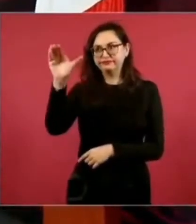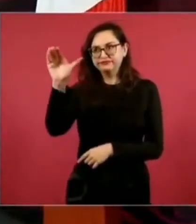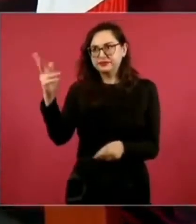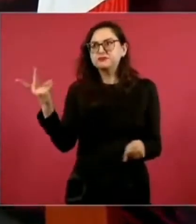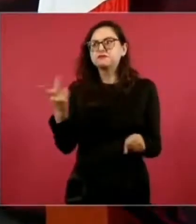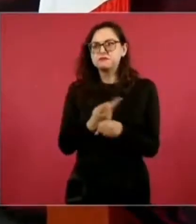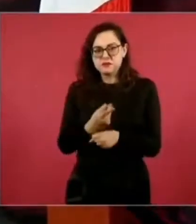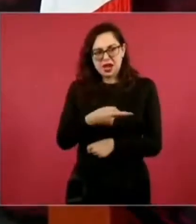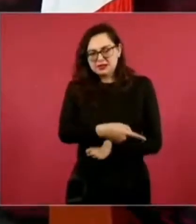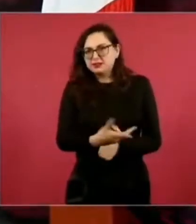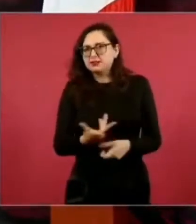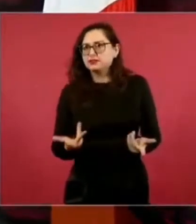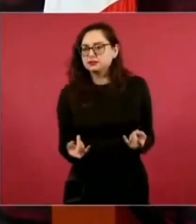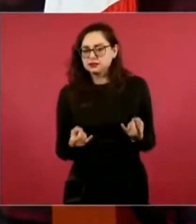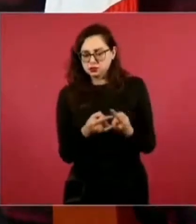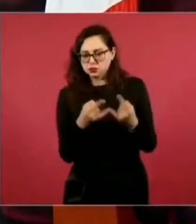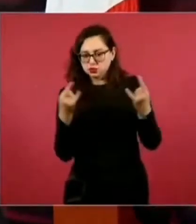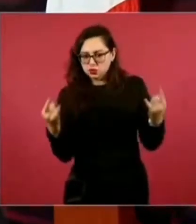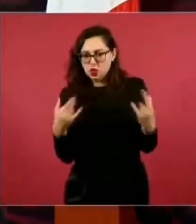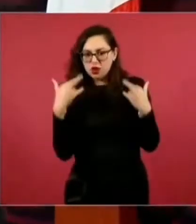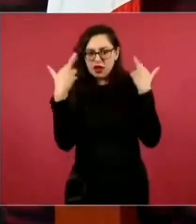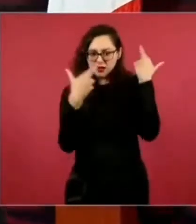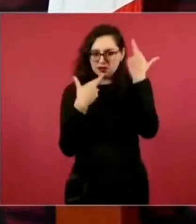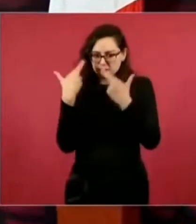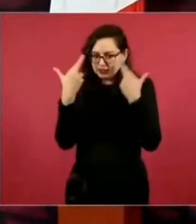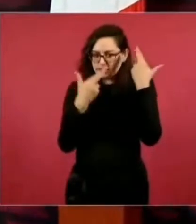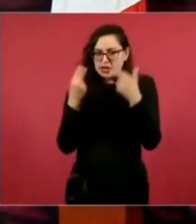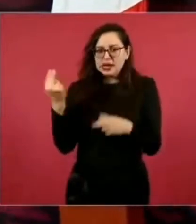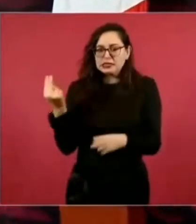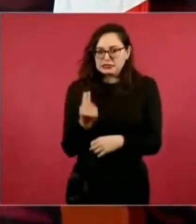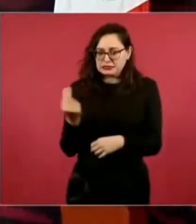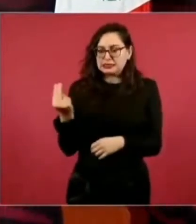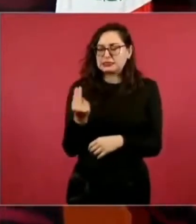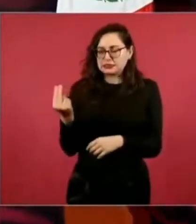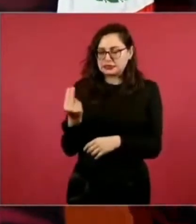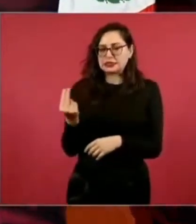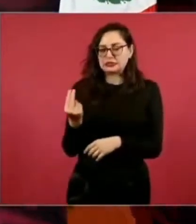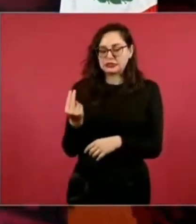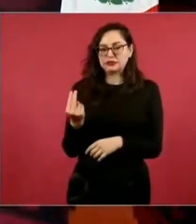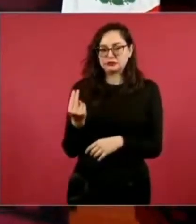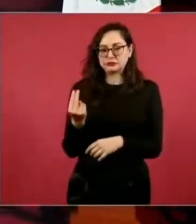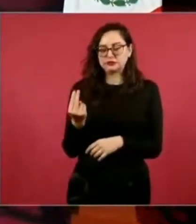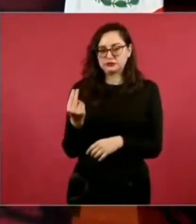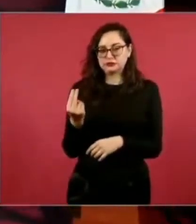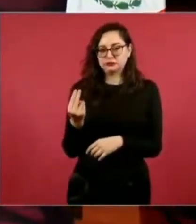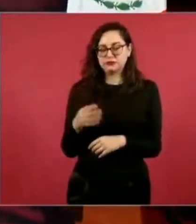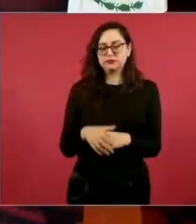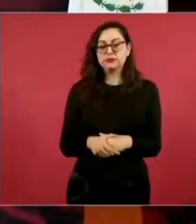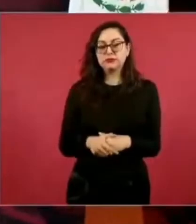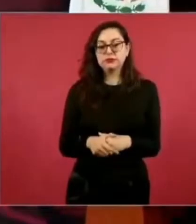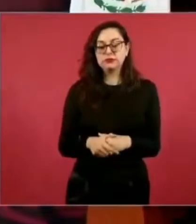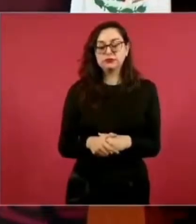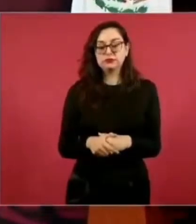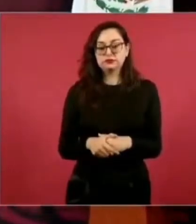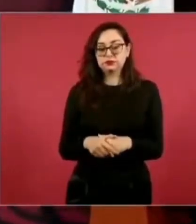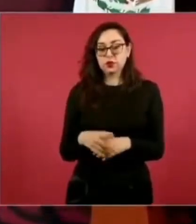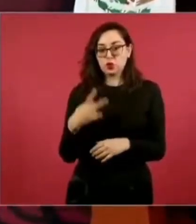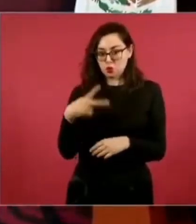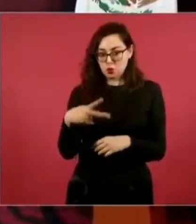revise el caso que estás dando a conocer, no solo el